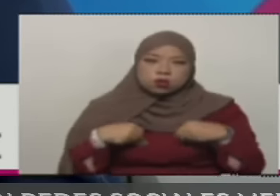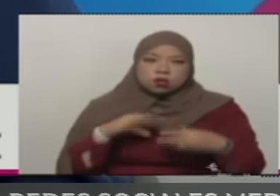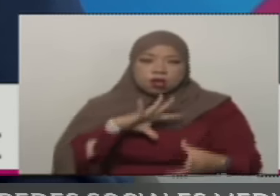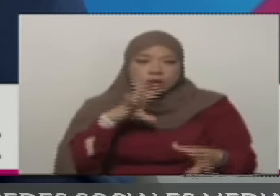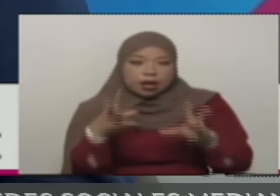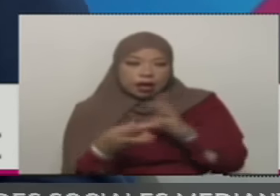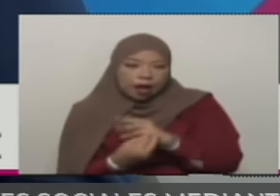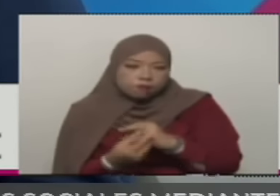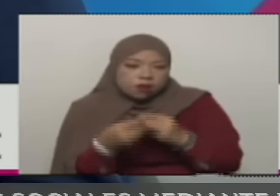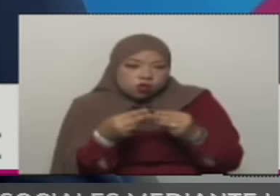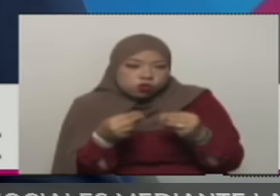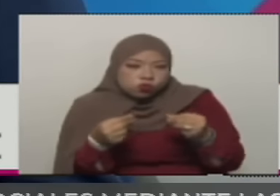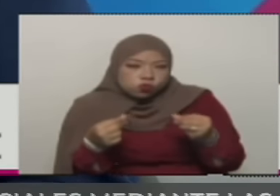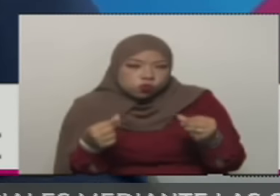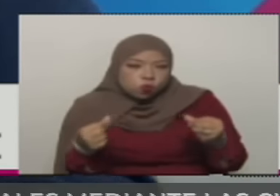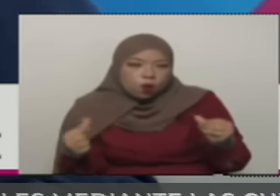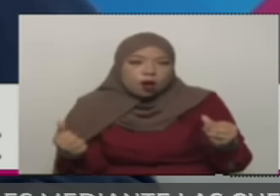tono,